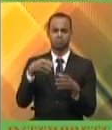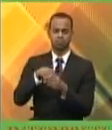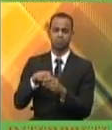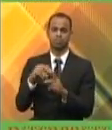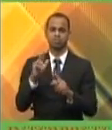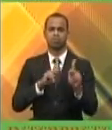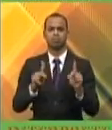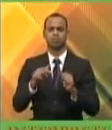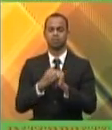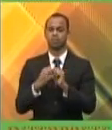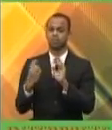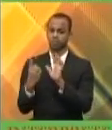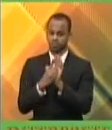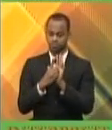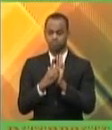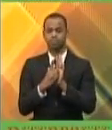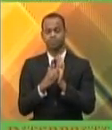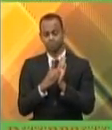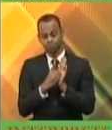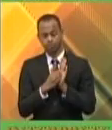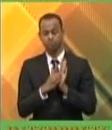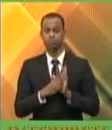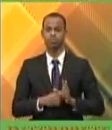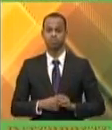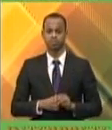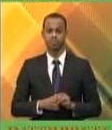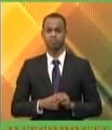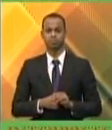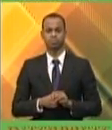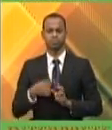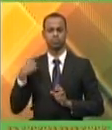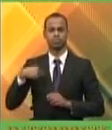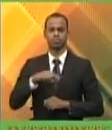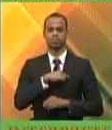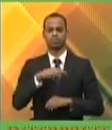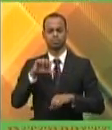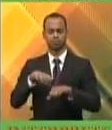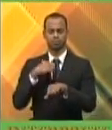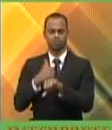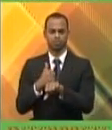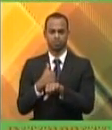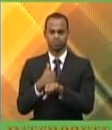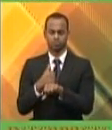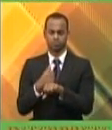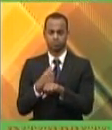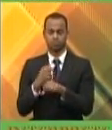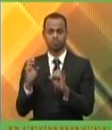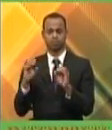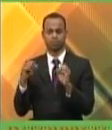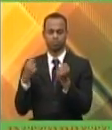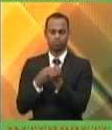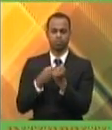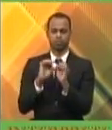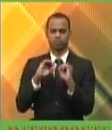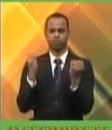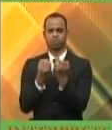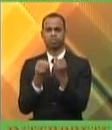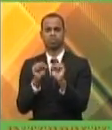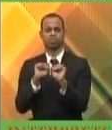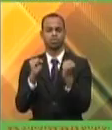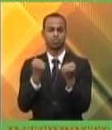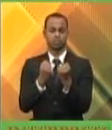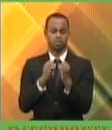con alguna discapacidad entonces hemos creado con el apoyo de organizaciones de la sociedad civil